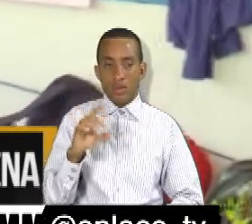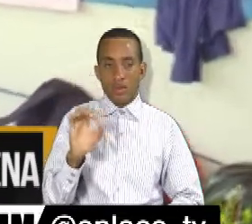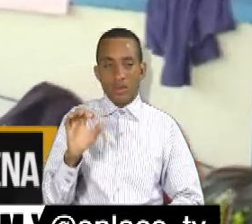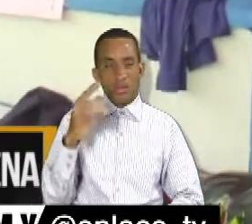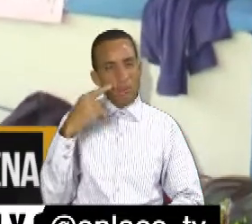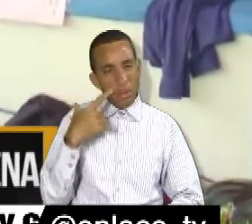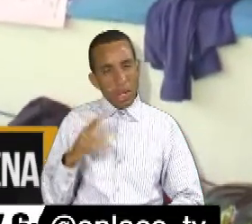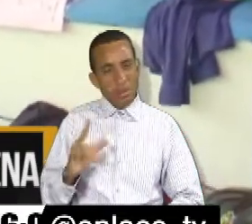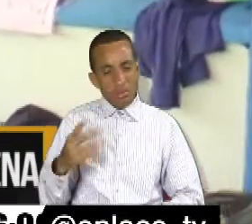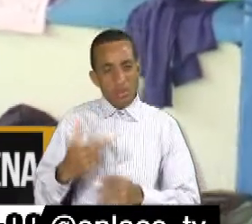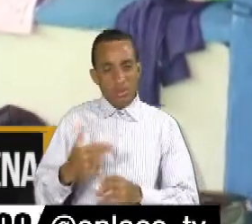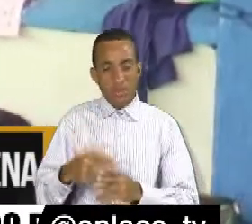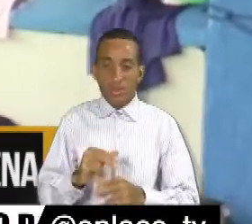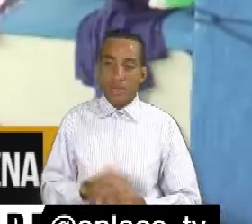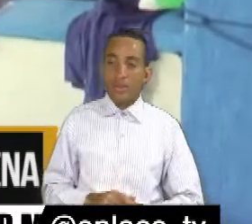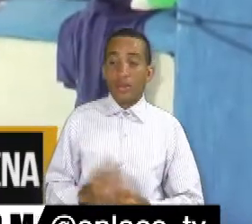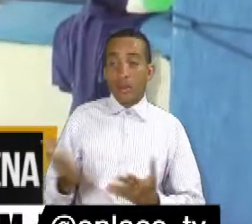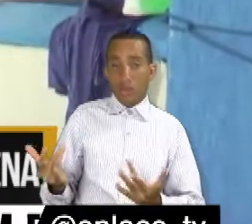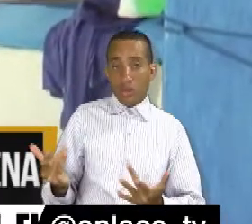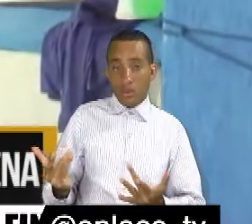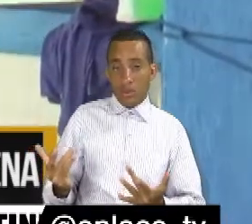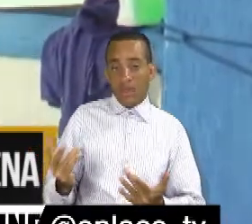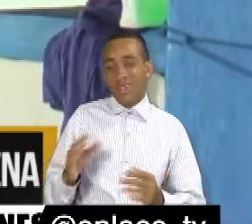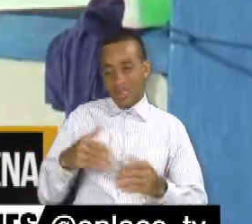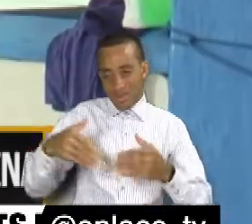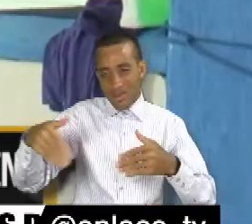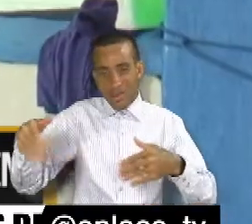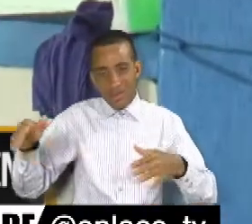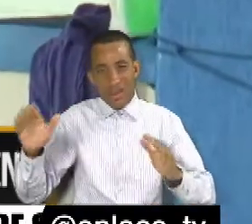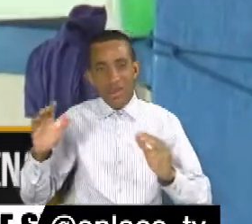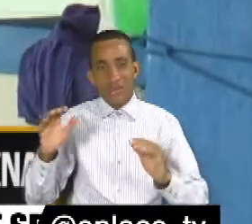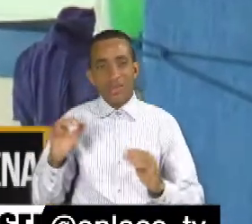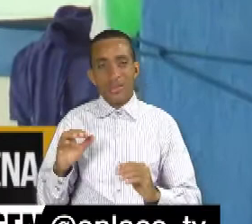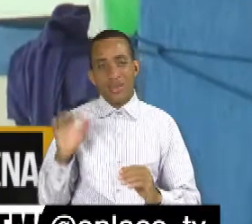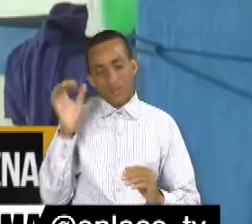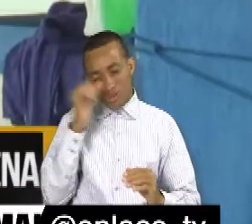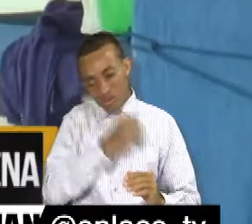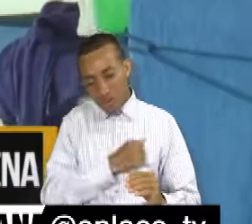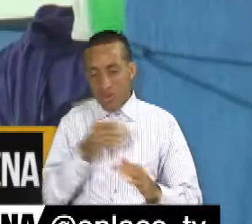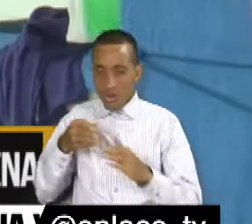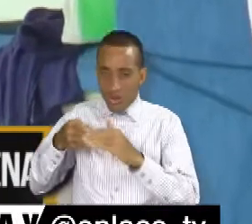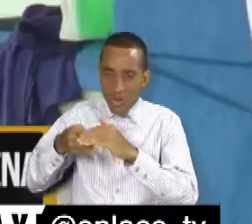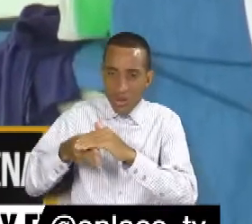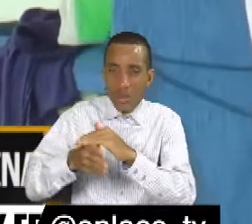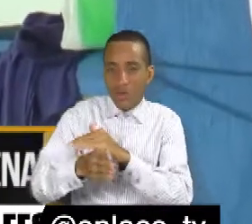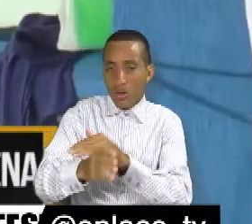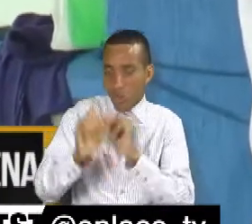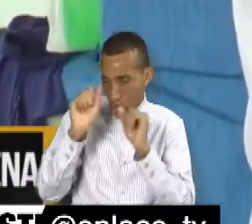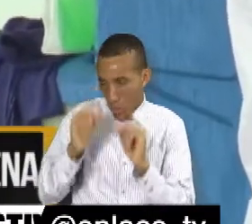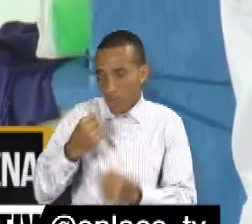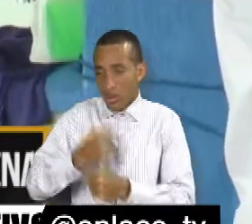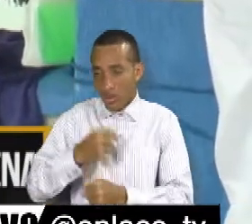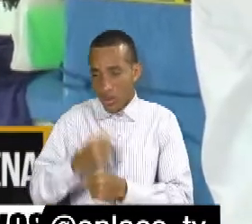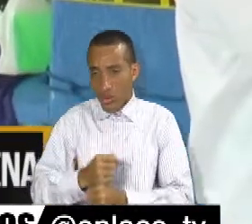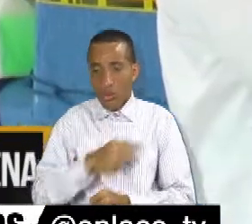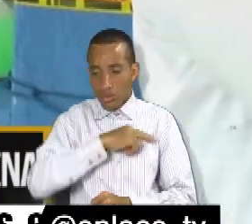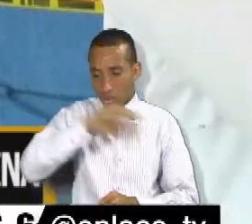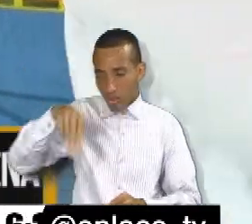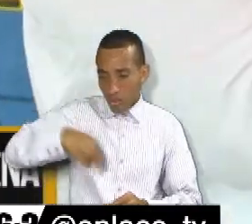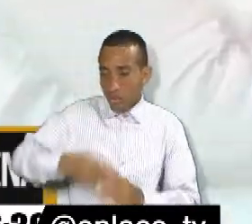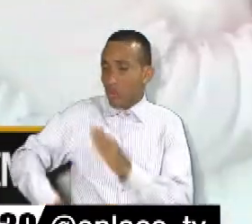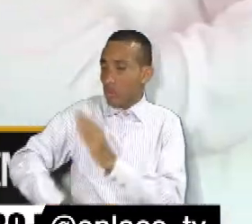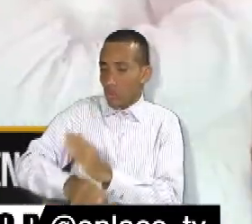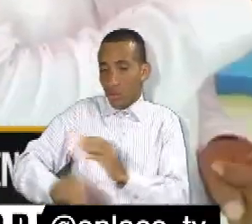dice que le despejemos acá las instalaciones de Cor Magdalena, pues que permitamos el acceso de los empleados a trabajar y que nosotros sigamos con la protesta